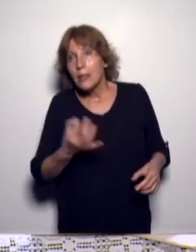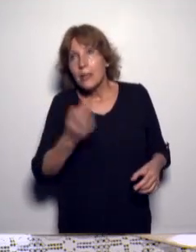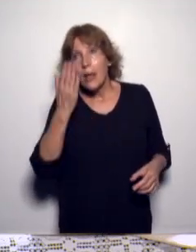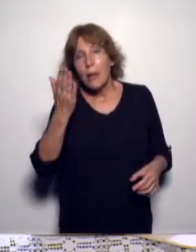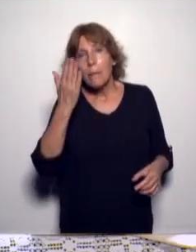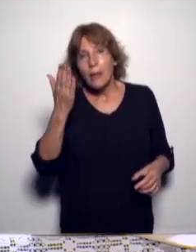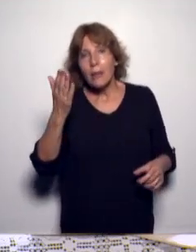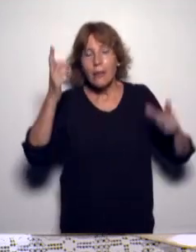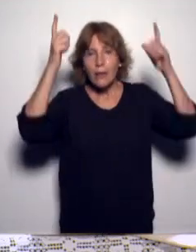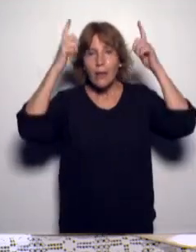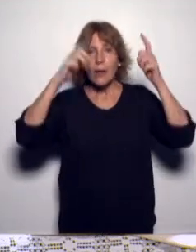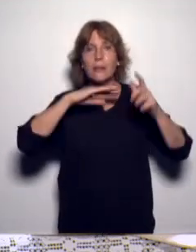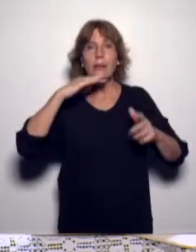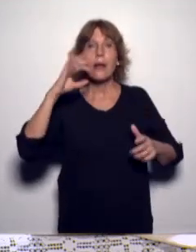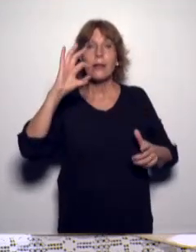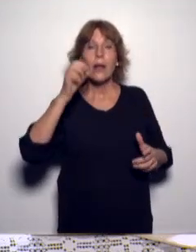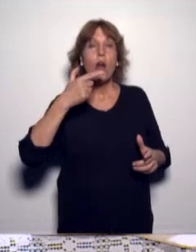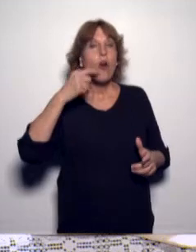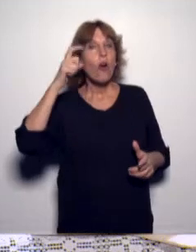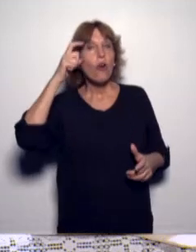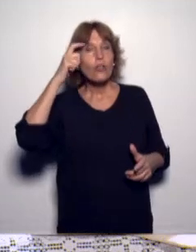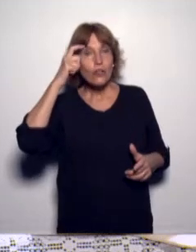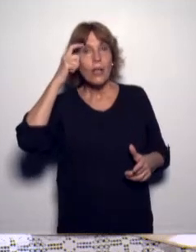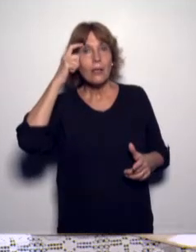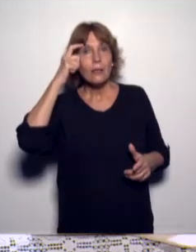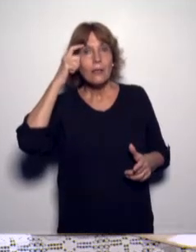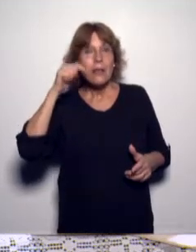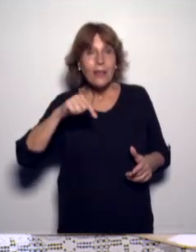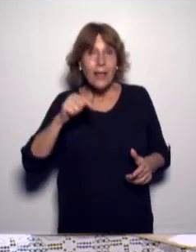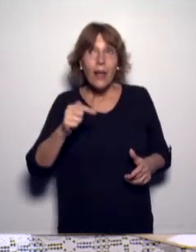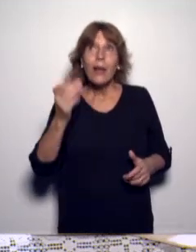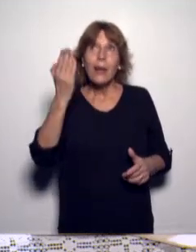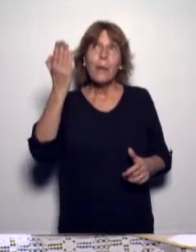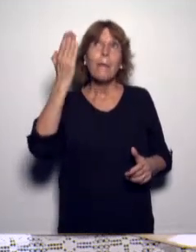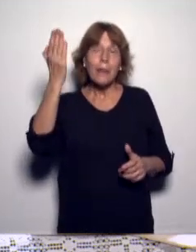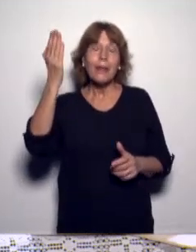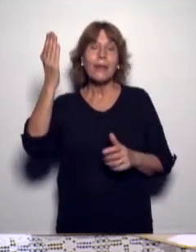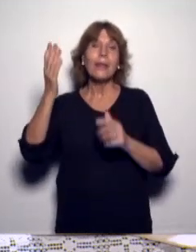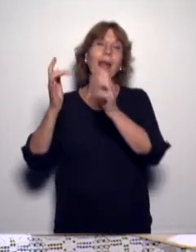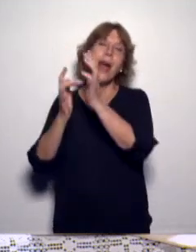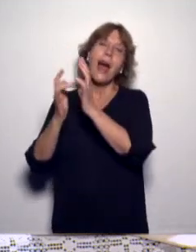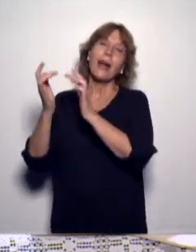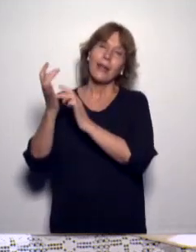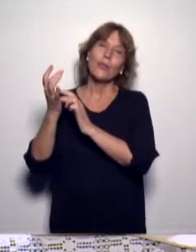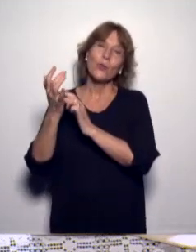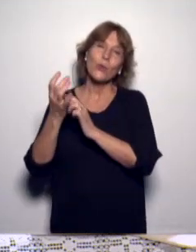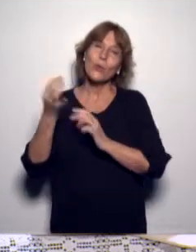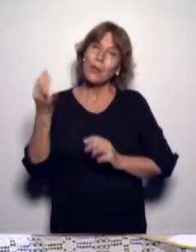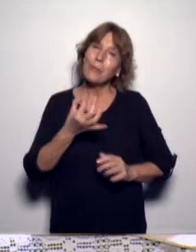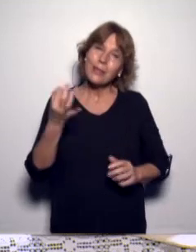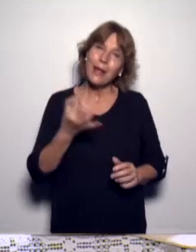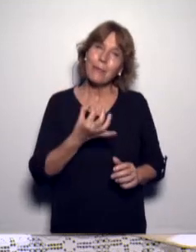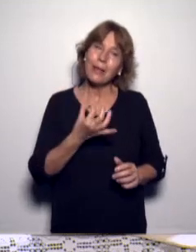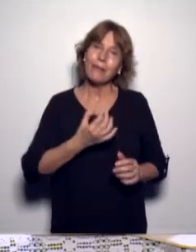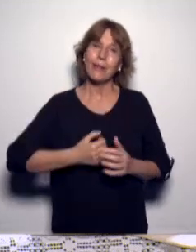José, y realmente él va a proveer, se la va a pedir a Jesús especialmente en comunión con